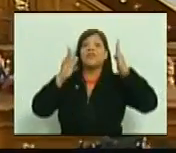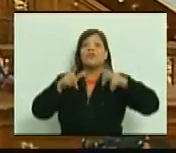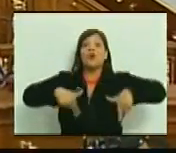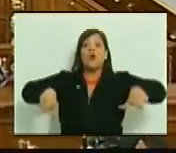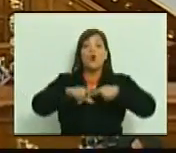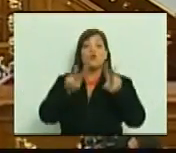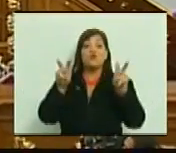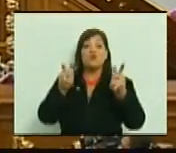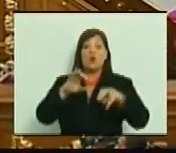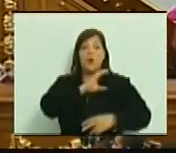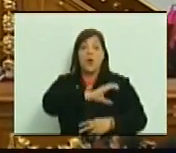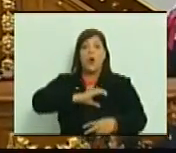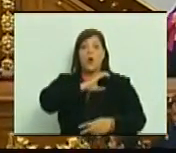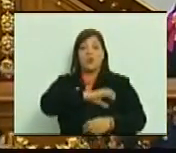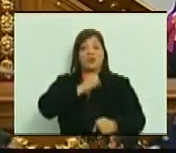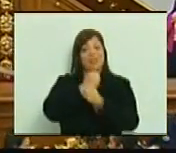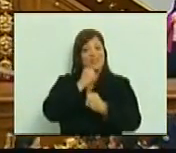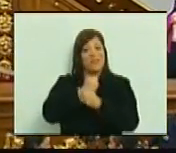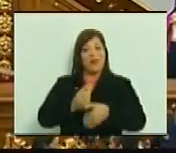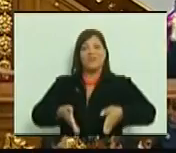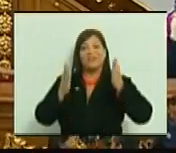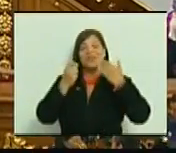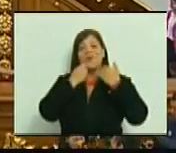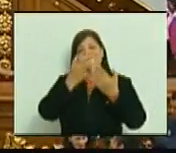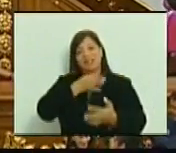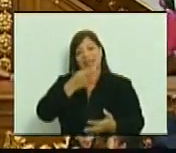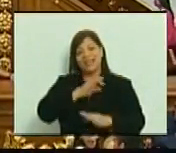las comisiones de trabajo. Buenas tardes.